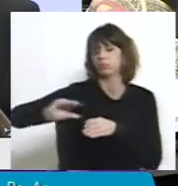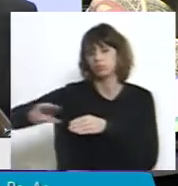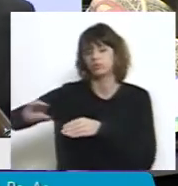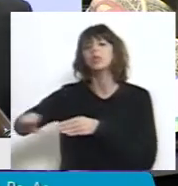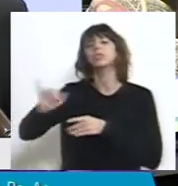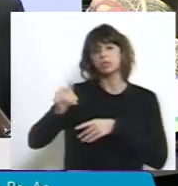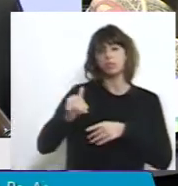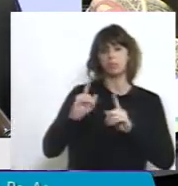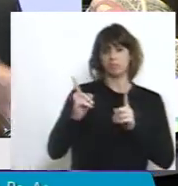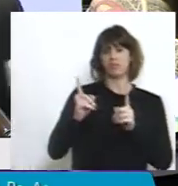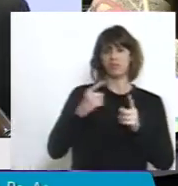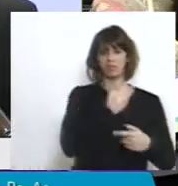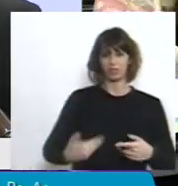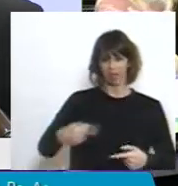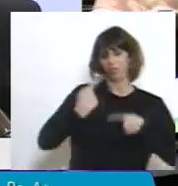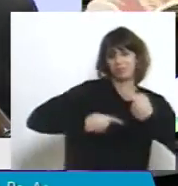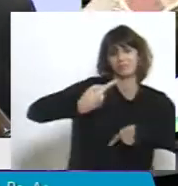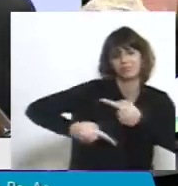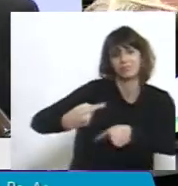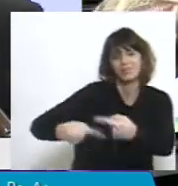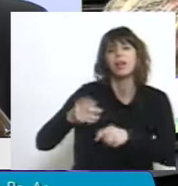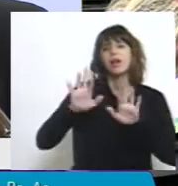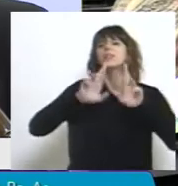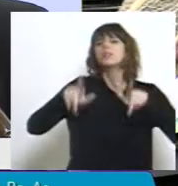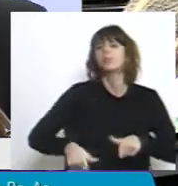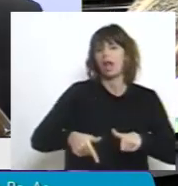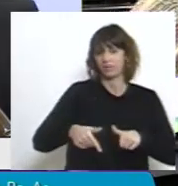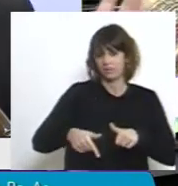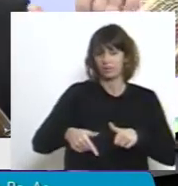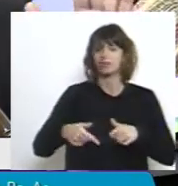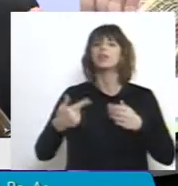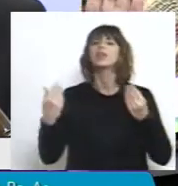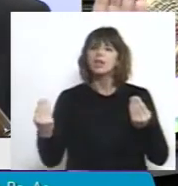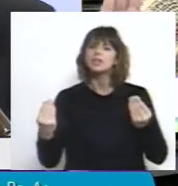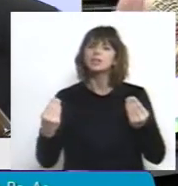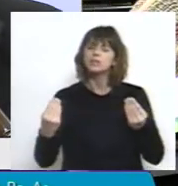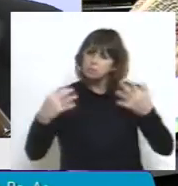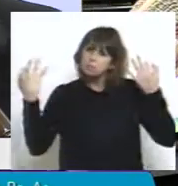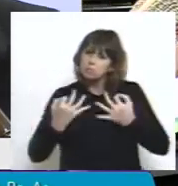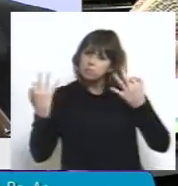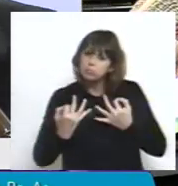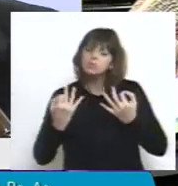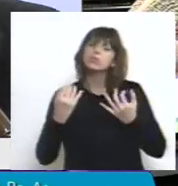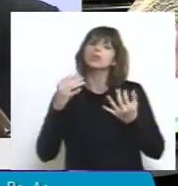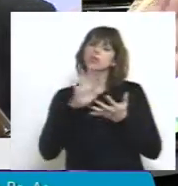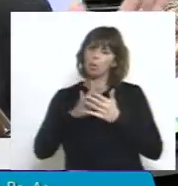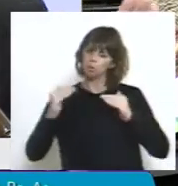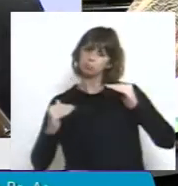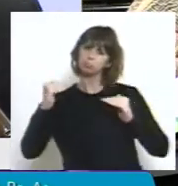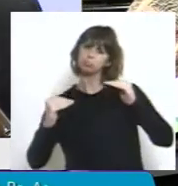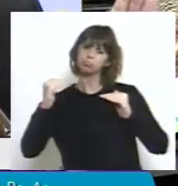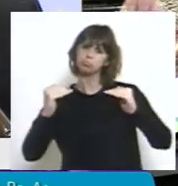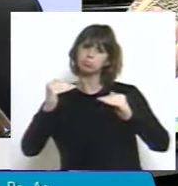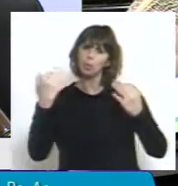Estado progresivamente. La política fiscal no solo es consistente del costado de su equilibrio, porque